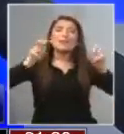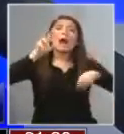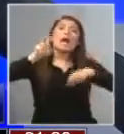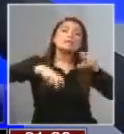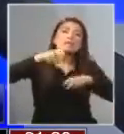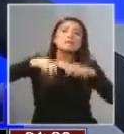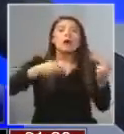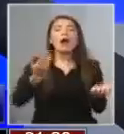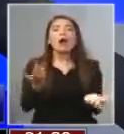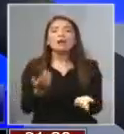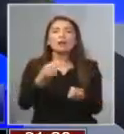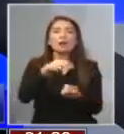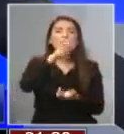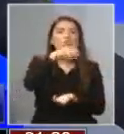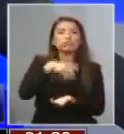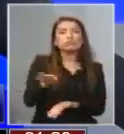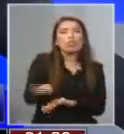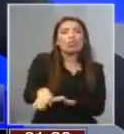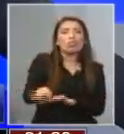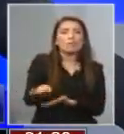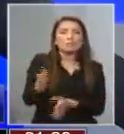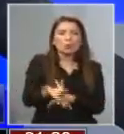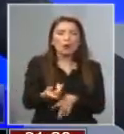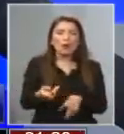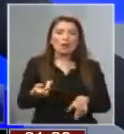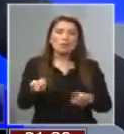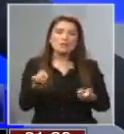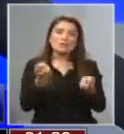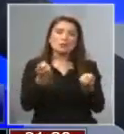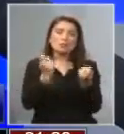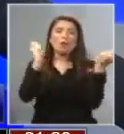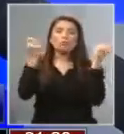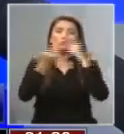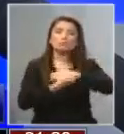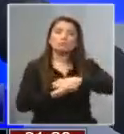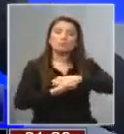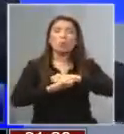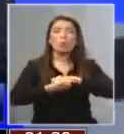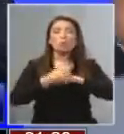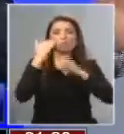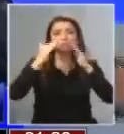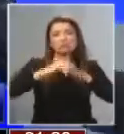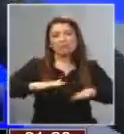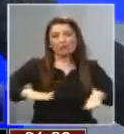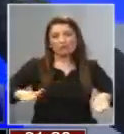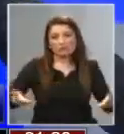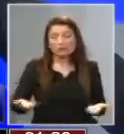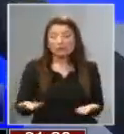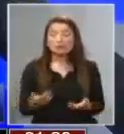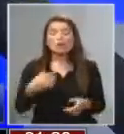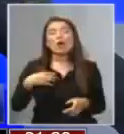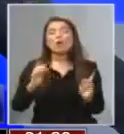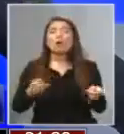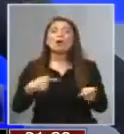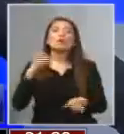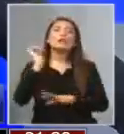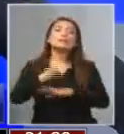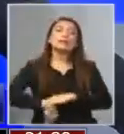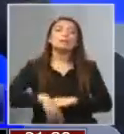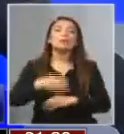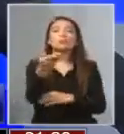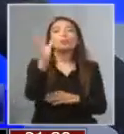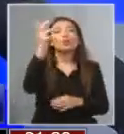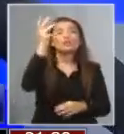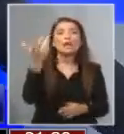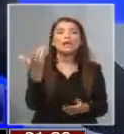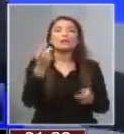el castorcito. Y entonces que me parece que es un poco infantilizadora de la cuestión. Pero yo acepto que alguien aparezca y me diga que tú no entiendes los